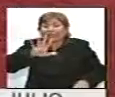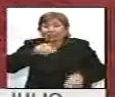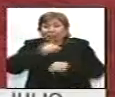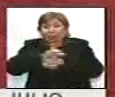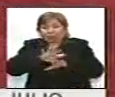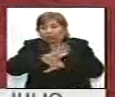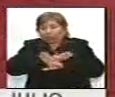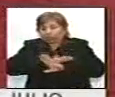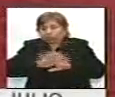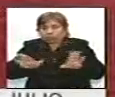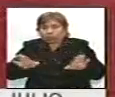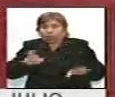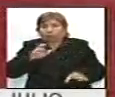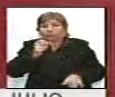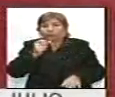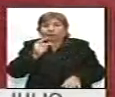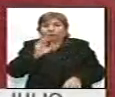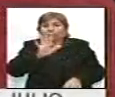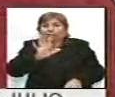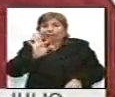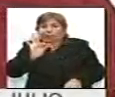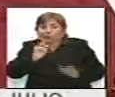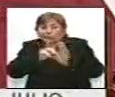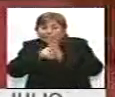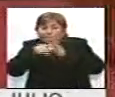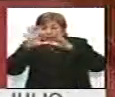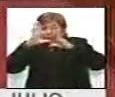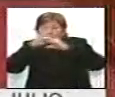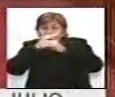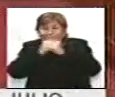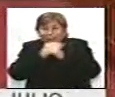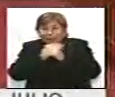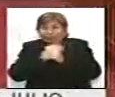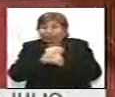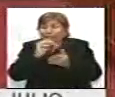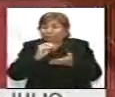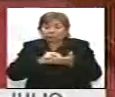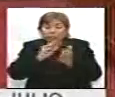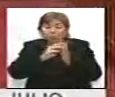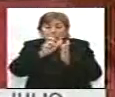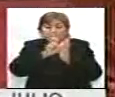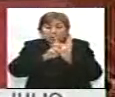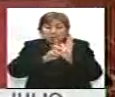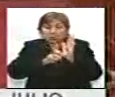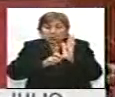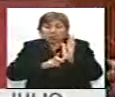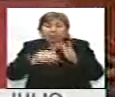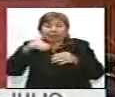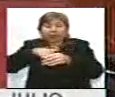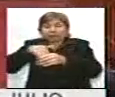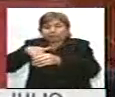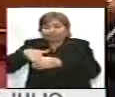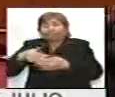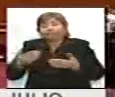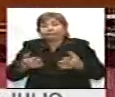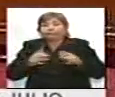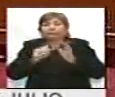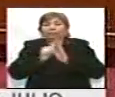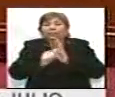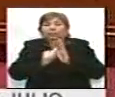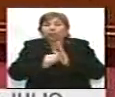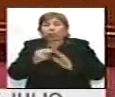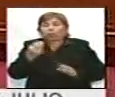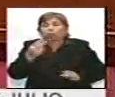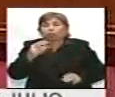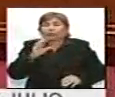julio a las 11:59 minutos de la noche, de conformidad con lo establecido en el artículo 12 y el